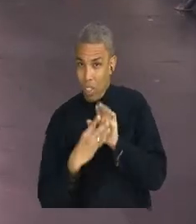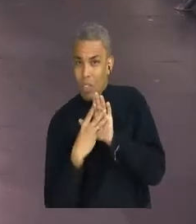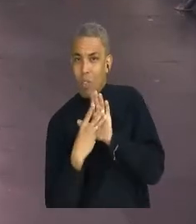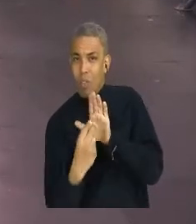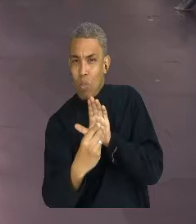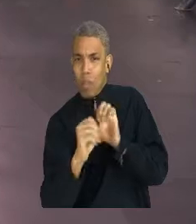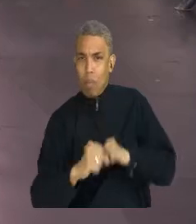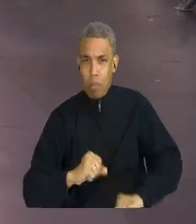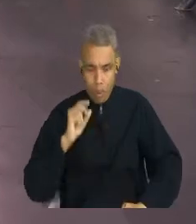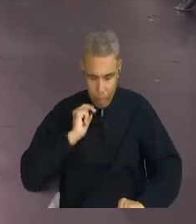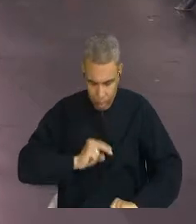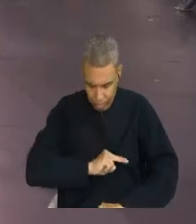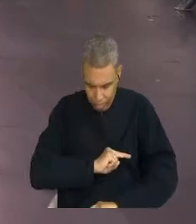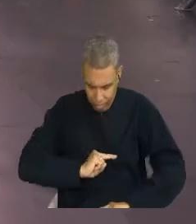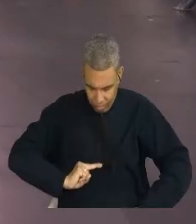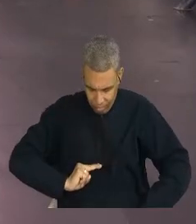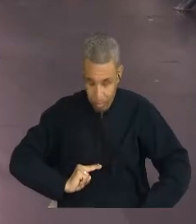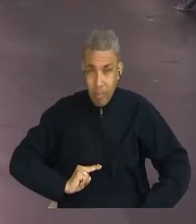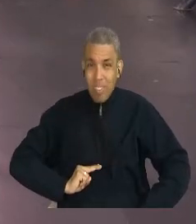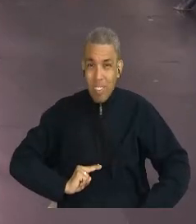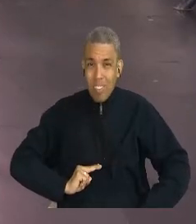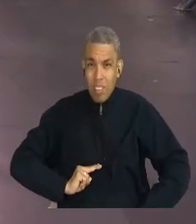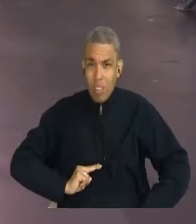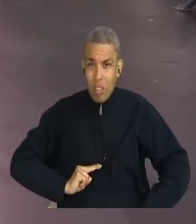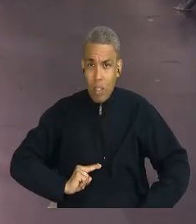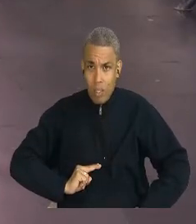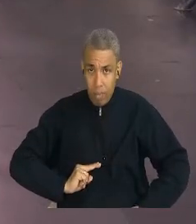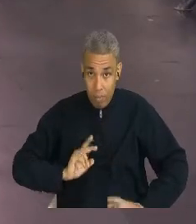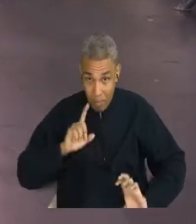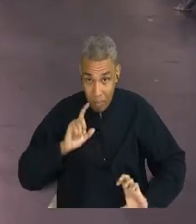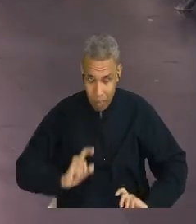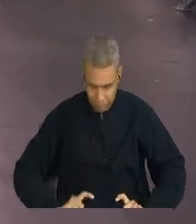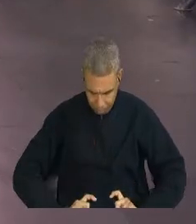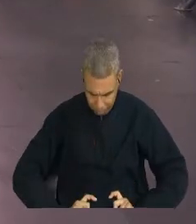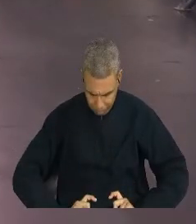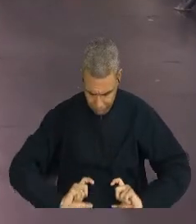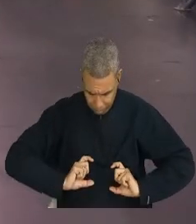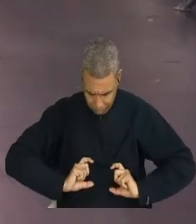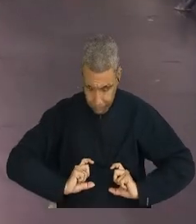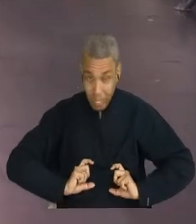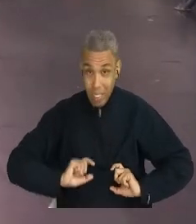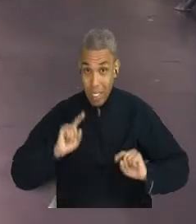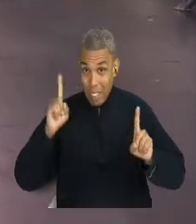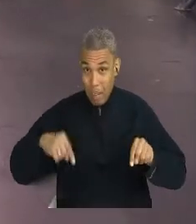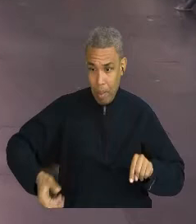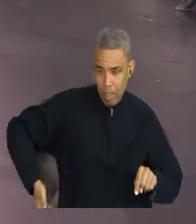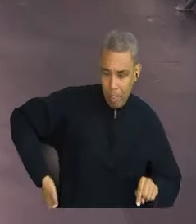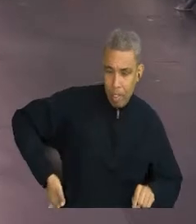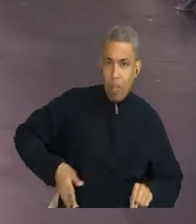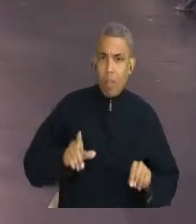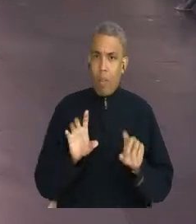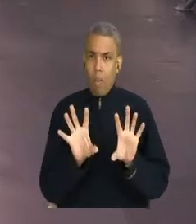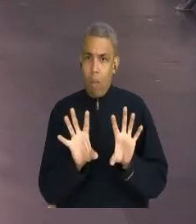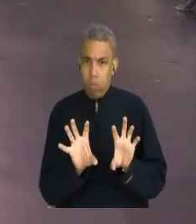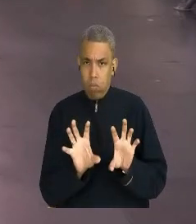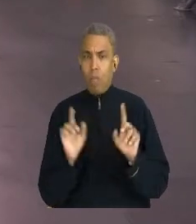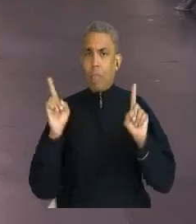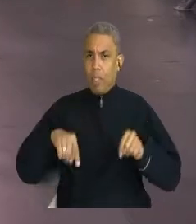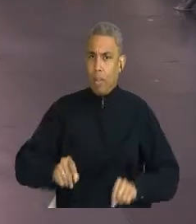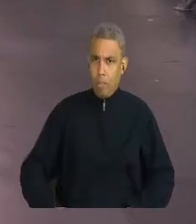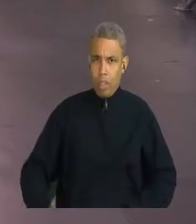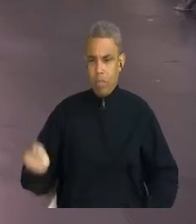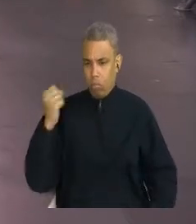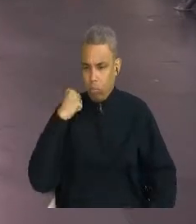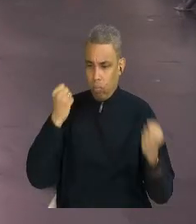zona abdominal. Van a trabajar lo que es la zona del cuádriceps, que unifica nuestro glúteo, y van a hacer ejercicios muy buenos que les van a ayudar allá desde